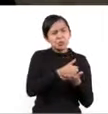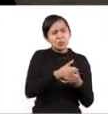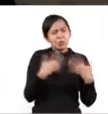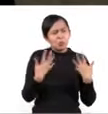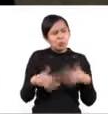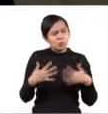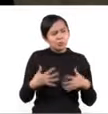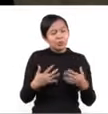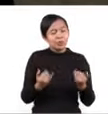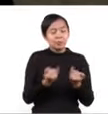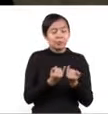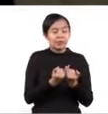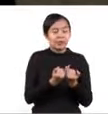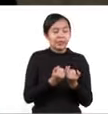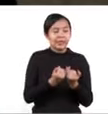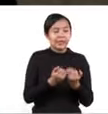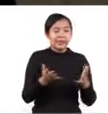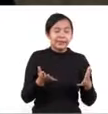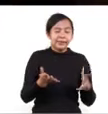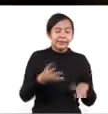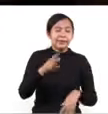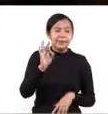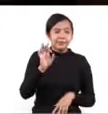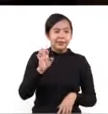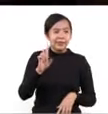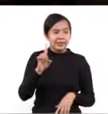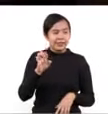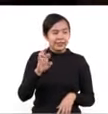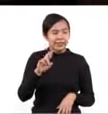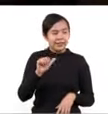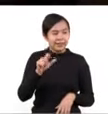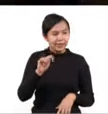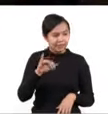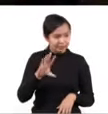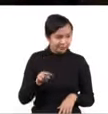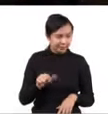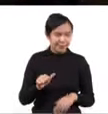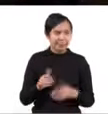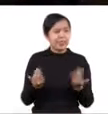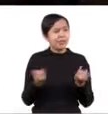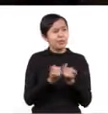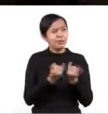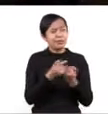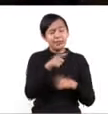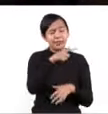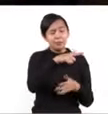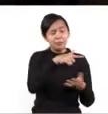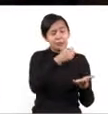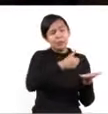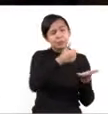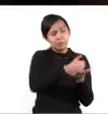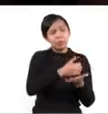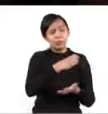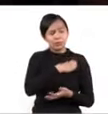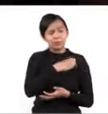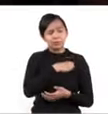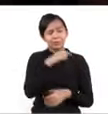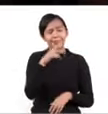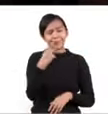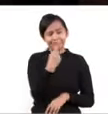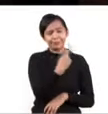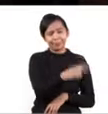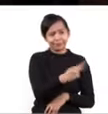entidad federativa. Es como un estado capital, como una ciudad capital, que es parte de la